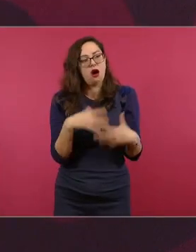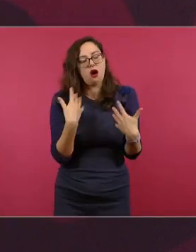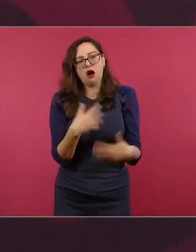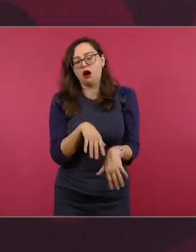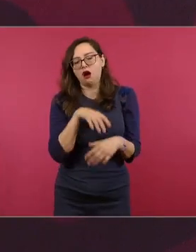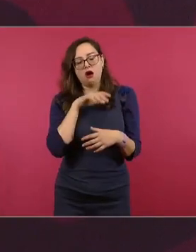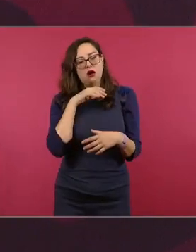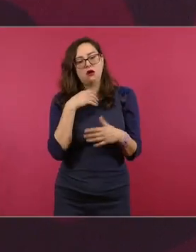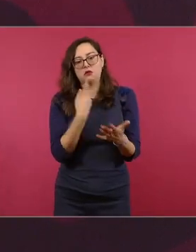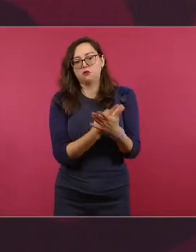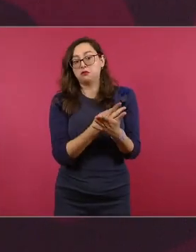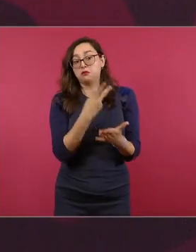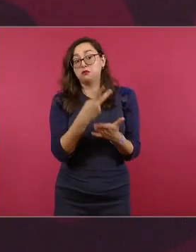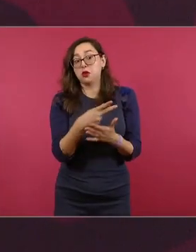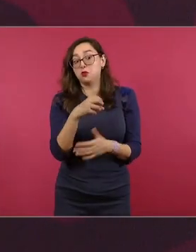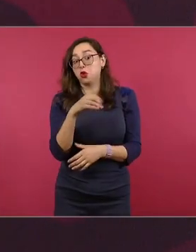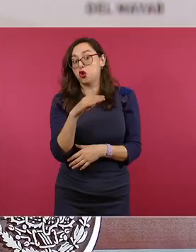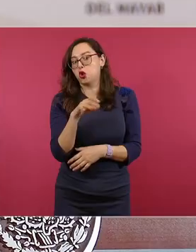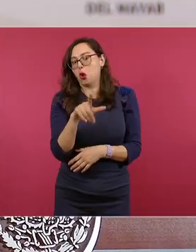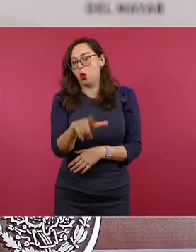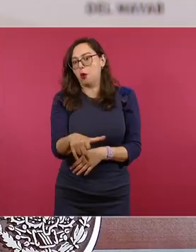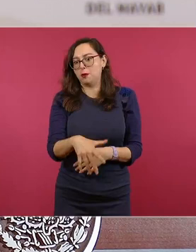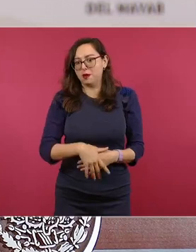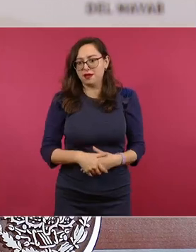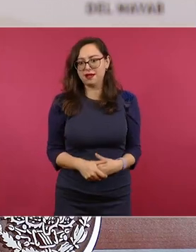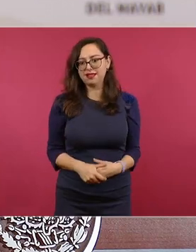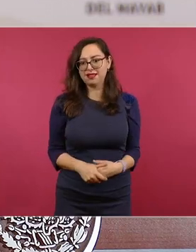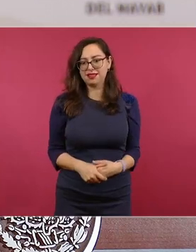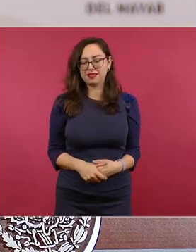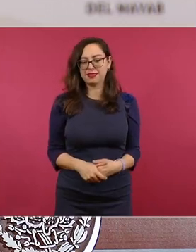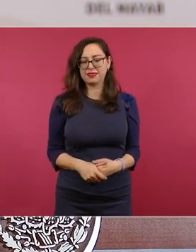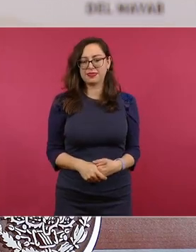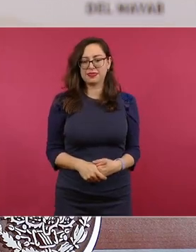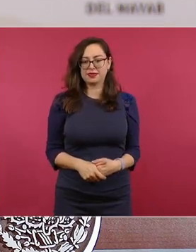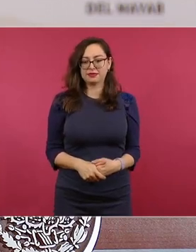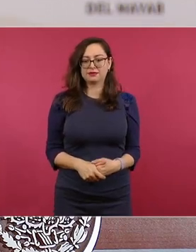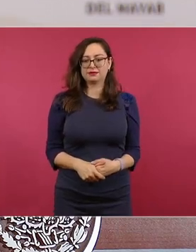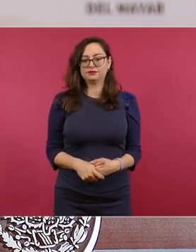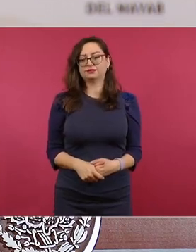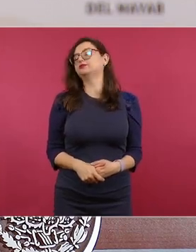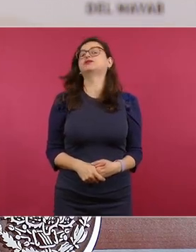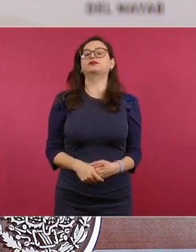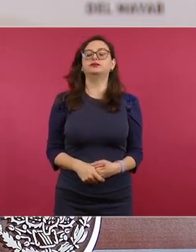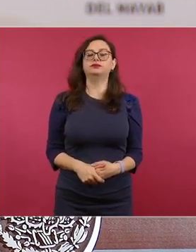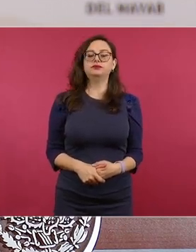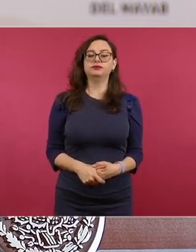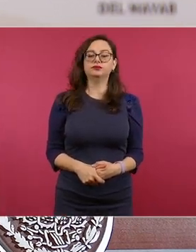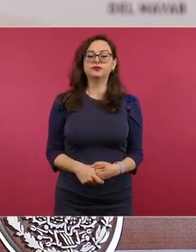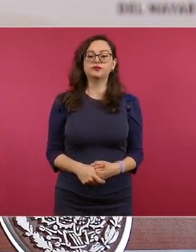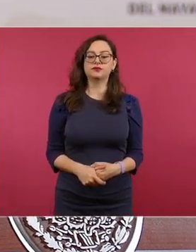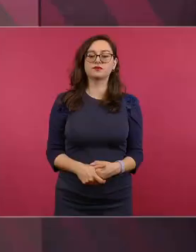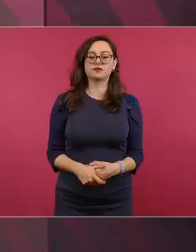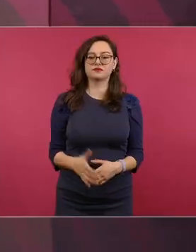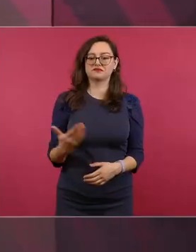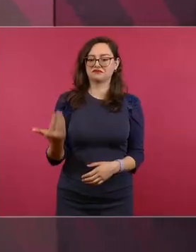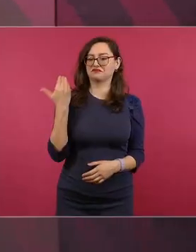premios Nobel del periodismo, como este que vino a hacer el reportaje, que me gustaría